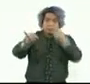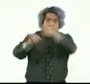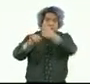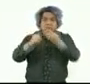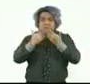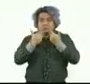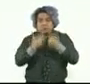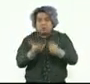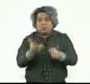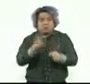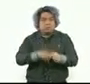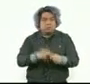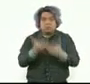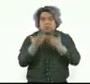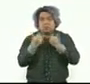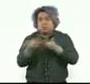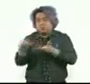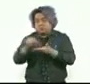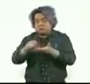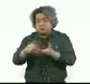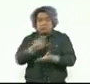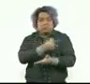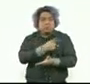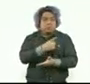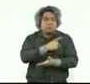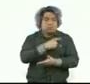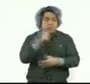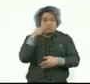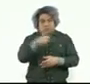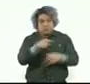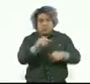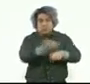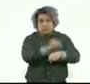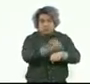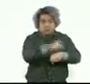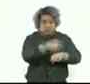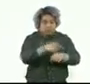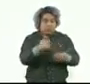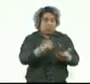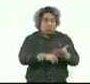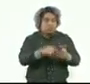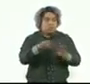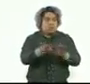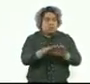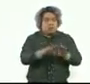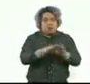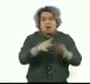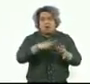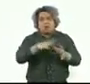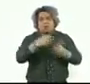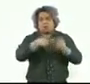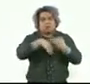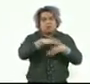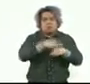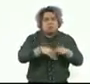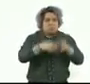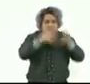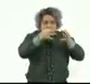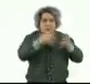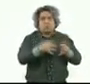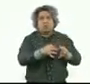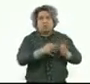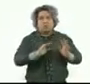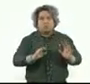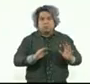son un vehículo de 8 cilindros, de doble cabina, con clima especial para el personal